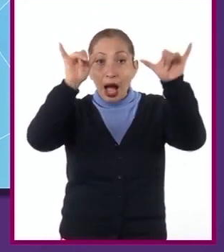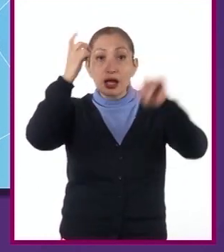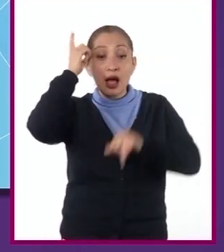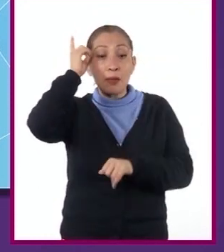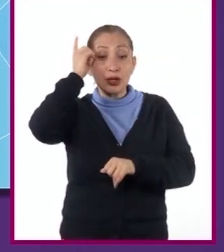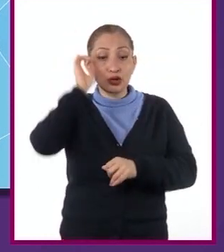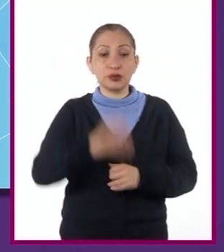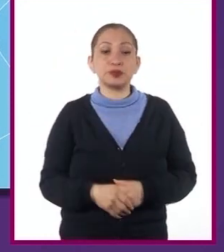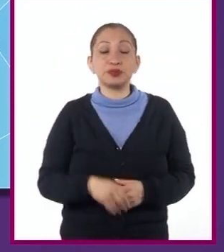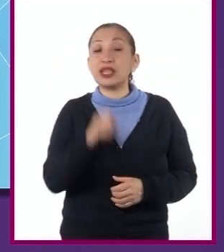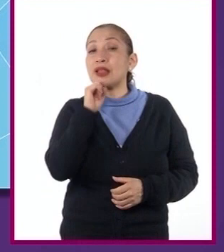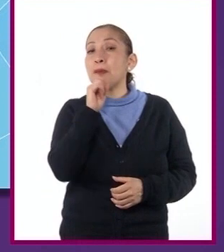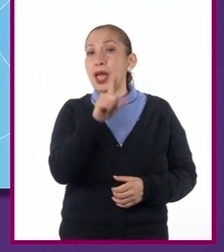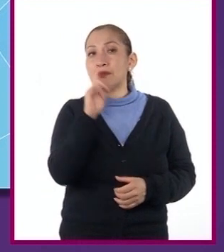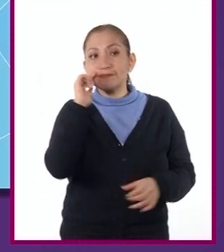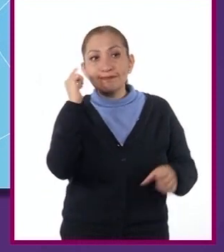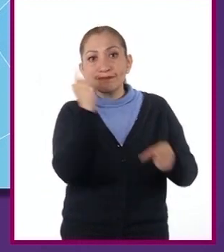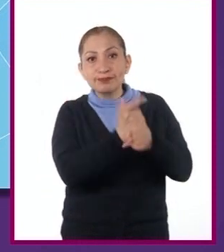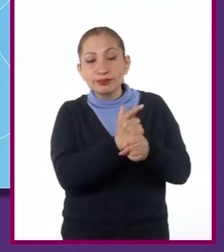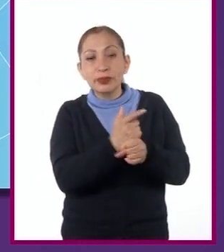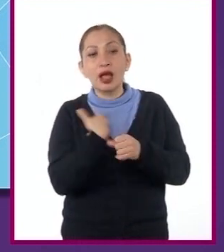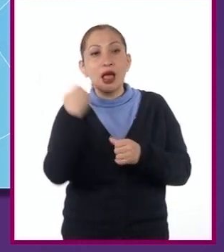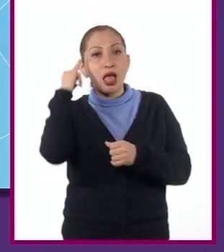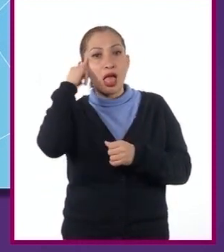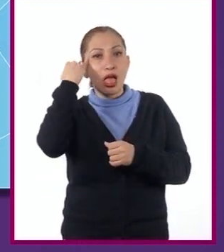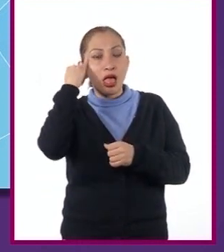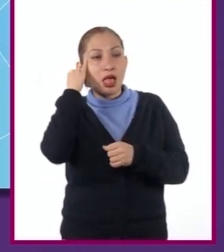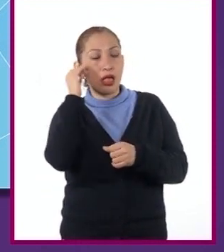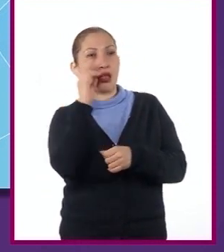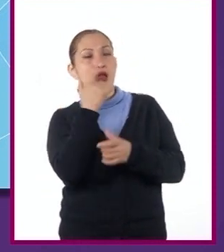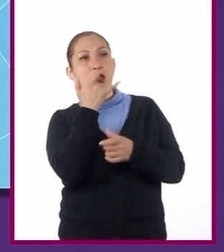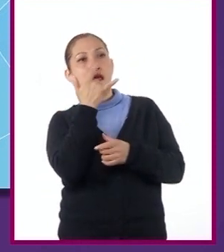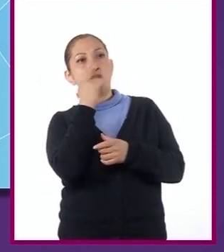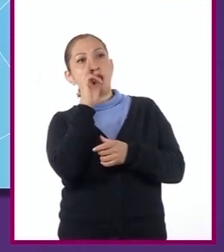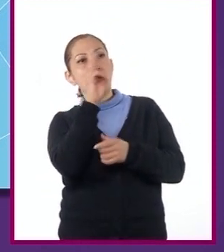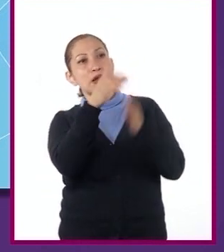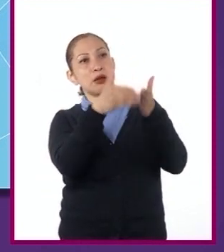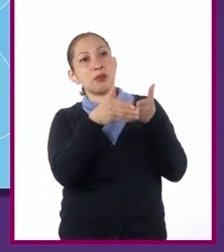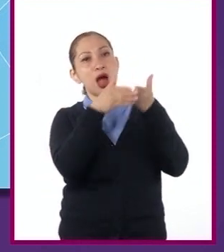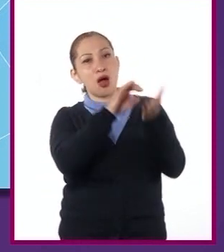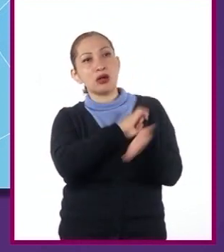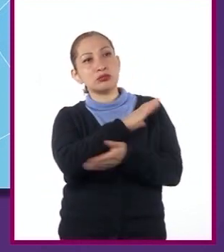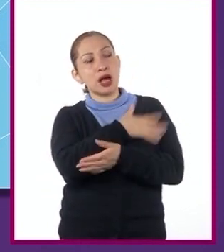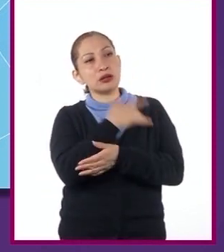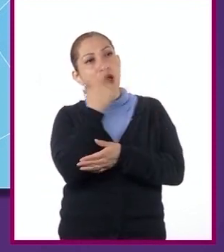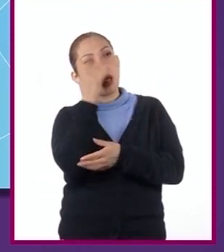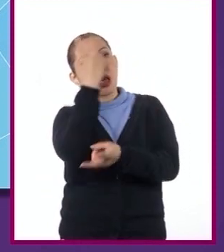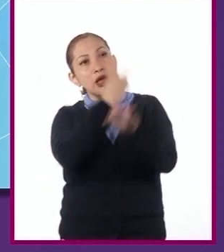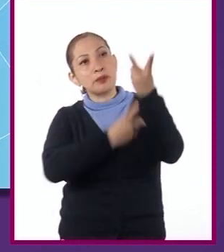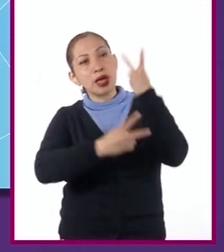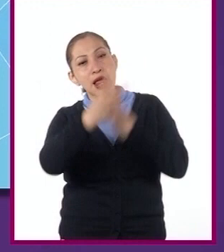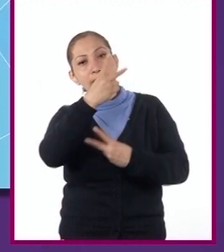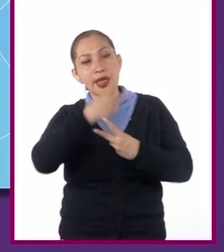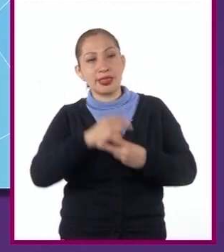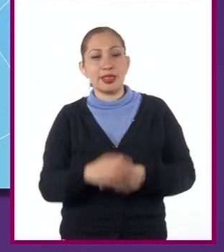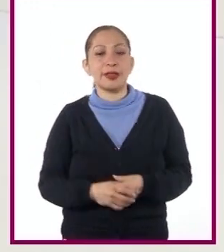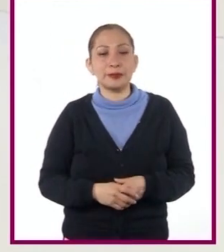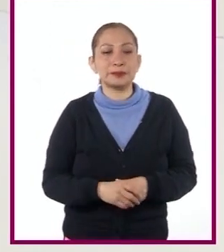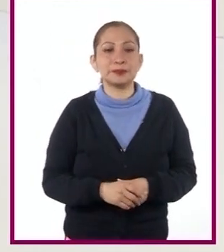caballos. Además, podemos ver a indígenas observando a los barcos españoles que se acercan a la costa.